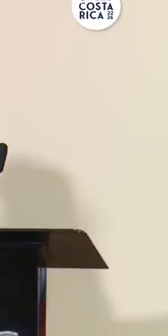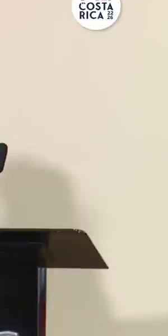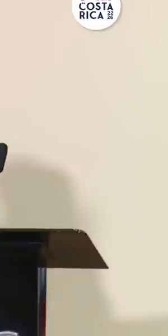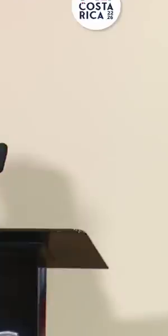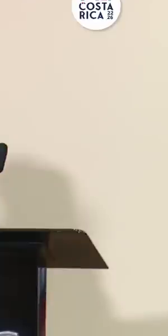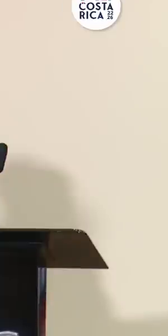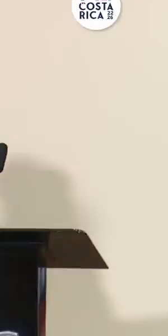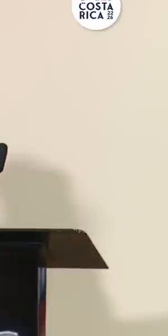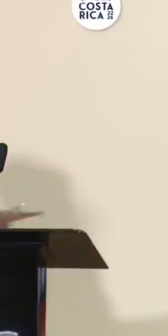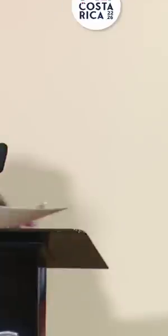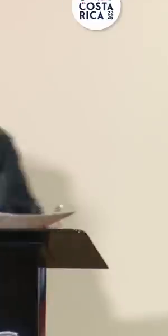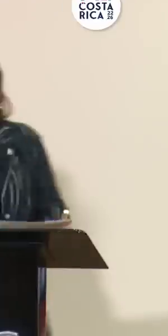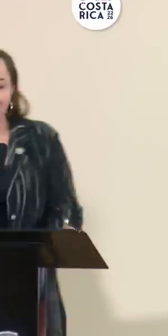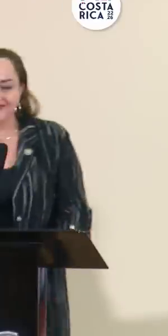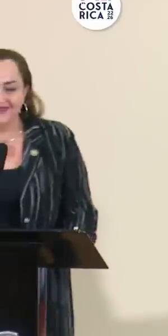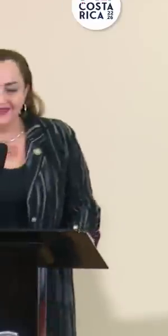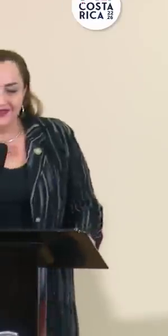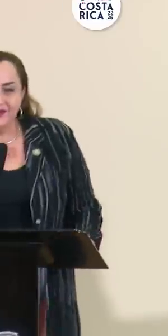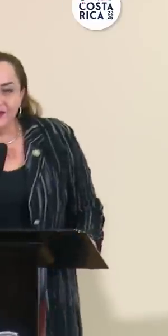Bienvenida, doña Marlene.